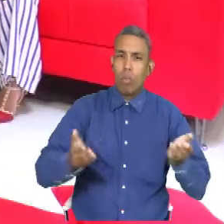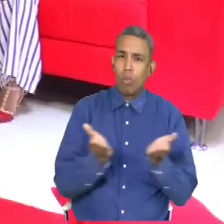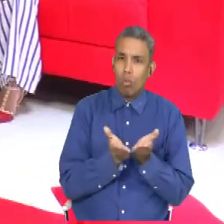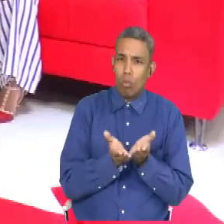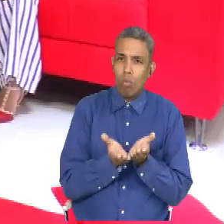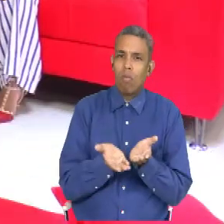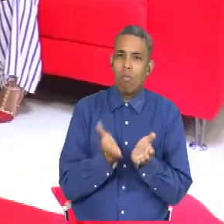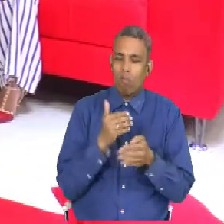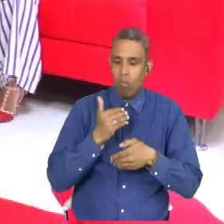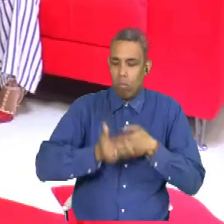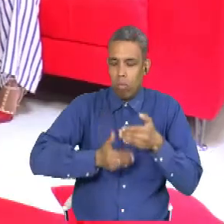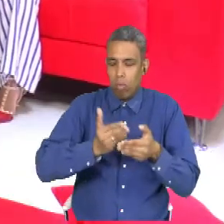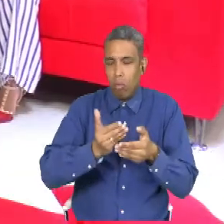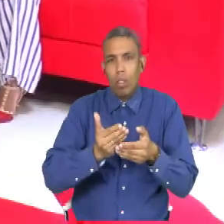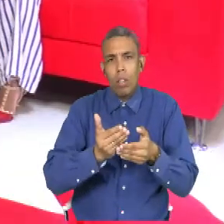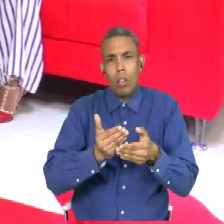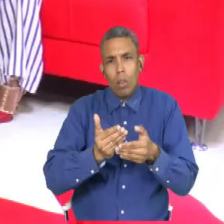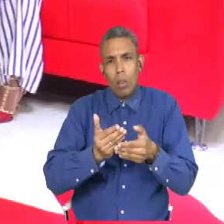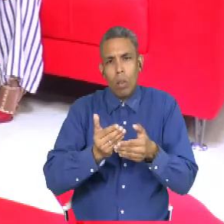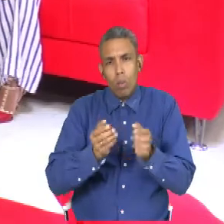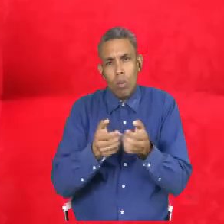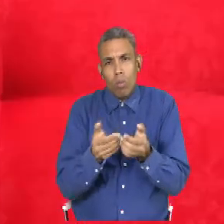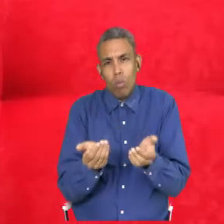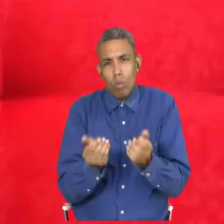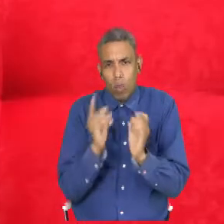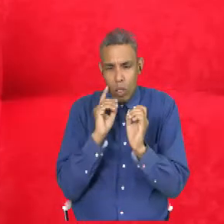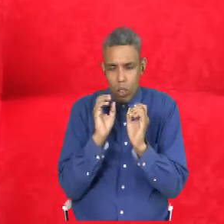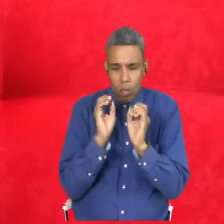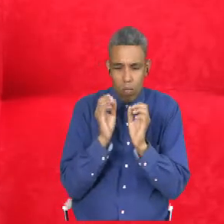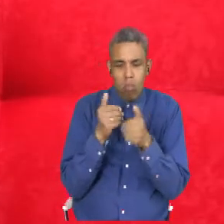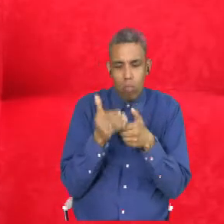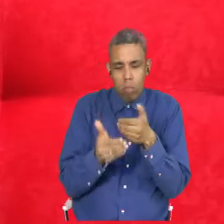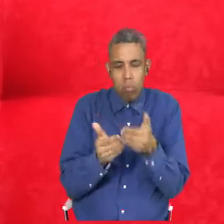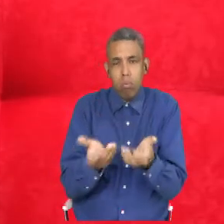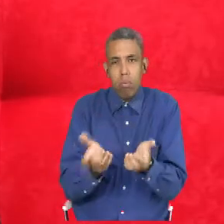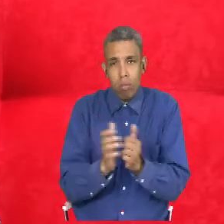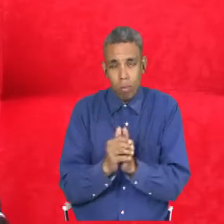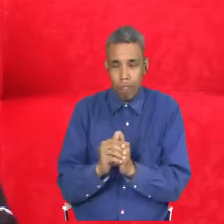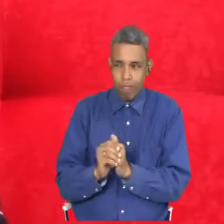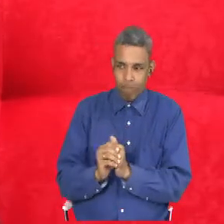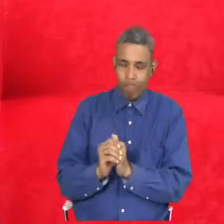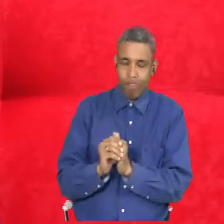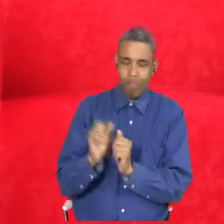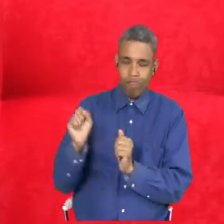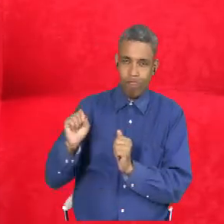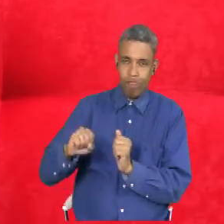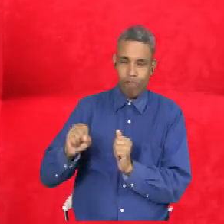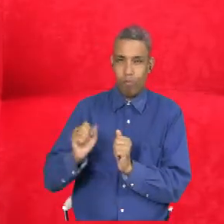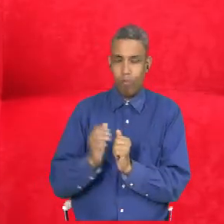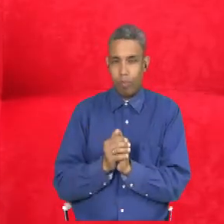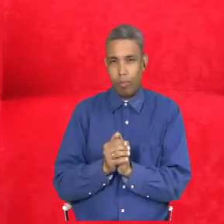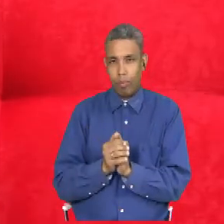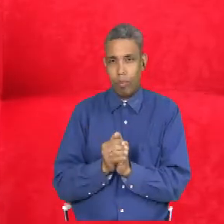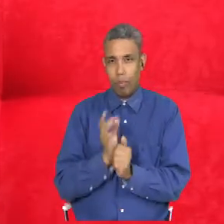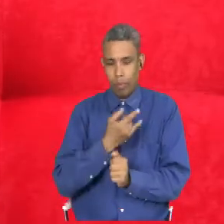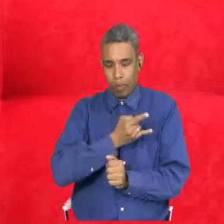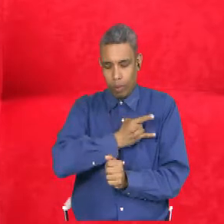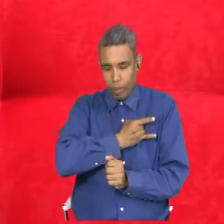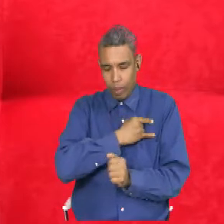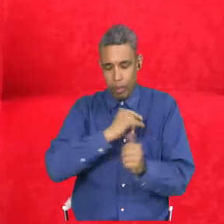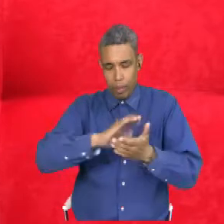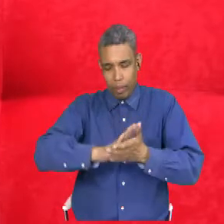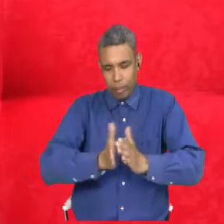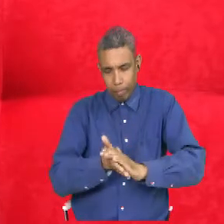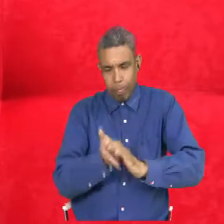procesos funcionan de la mano. Hay una interdisciplinariedad con todo el recurso humano que tiene la Universidad de La Paz, con